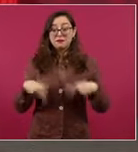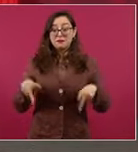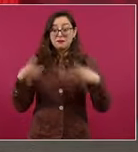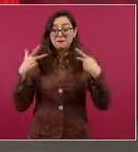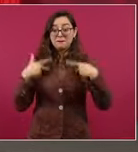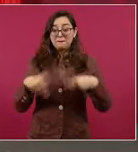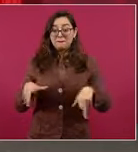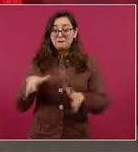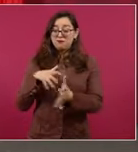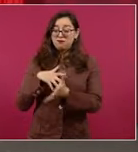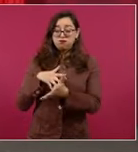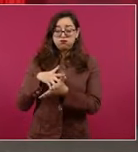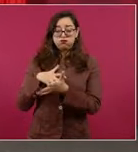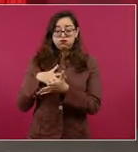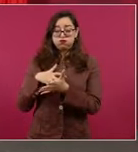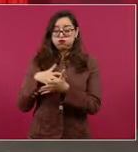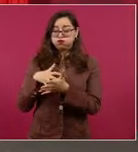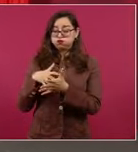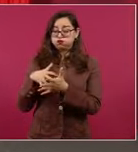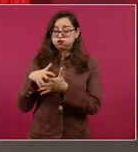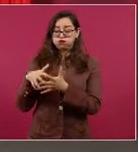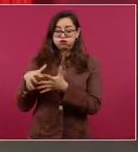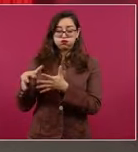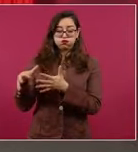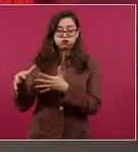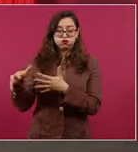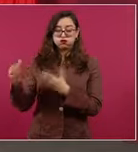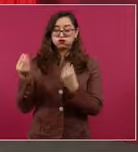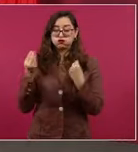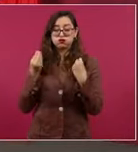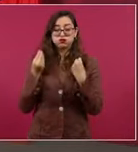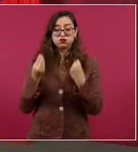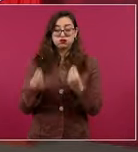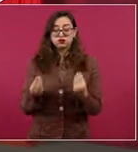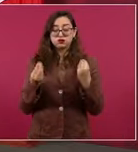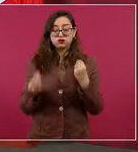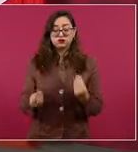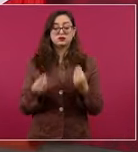muchos ciudadanos en las redes.